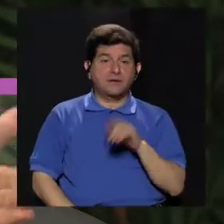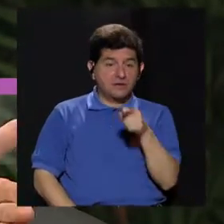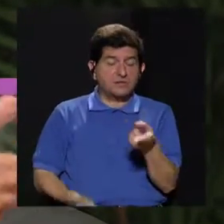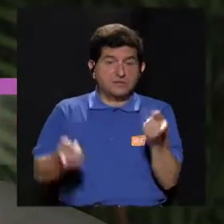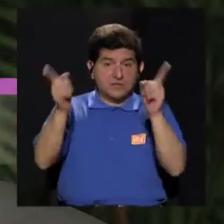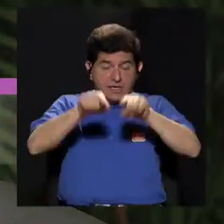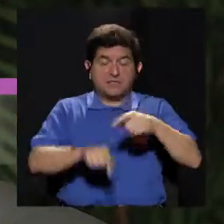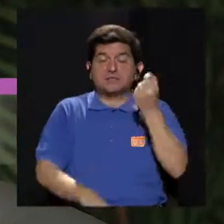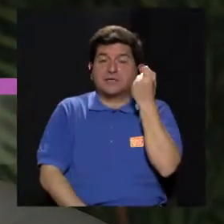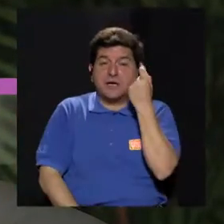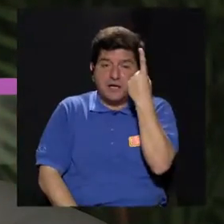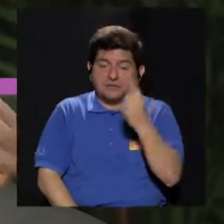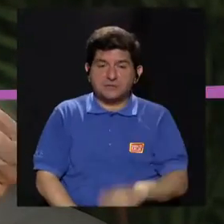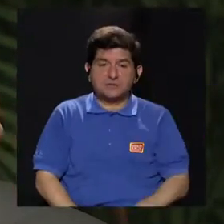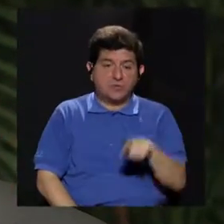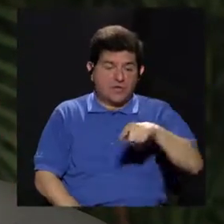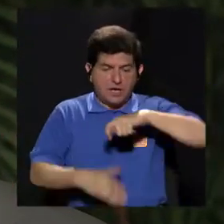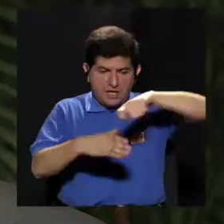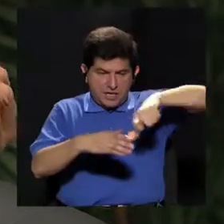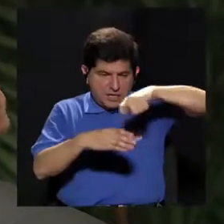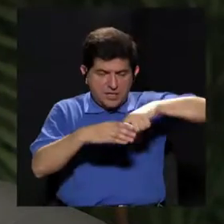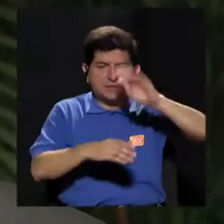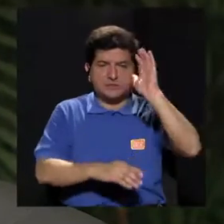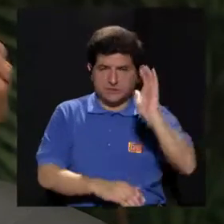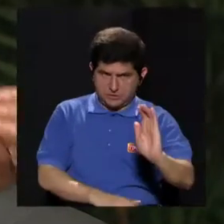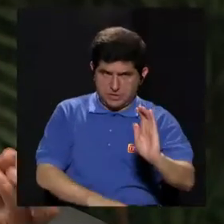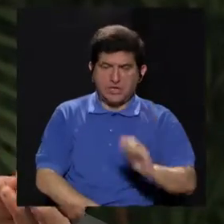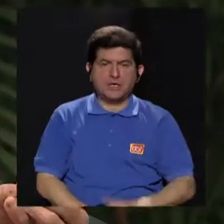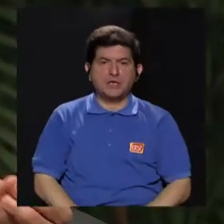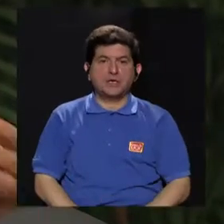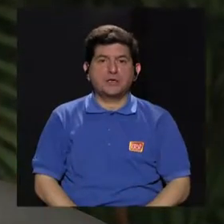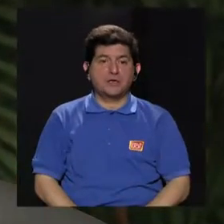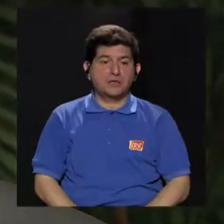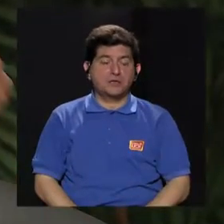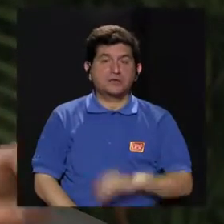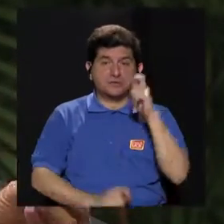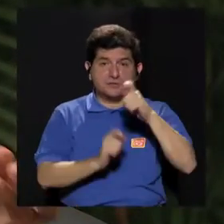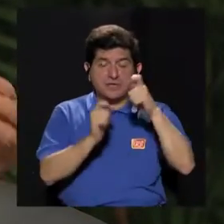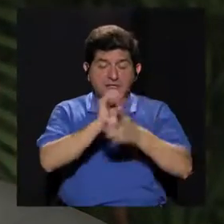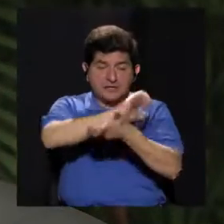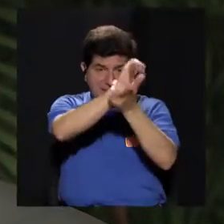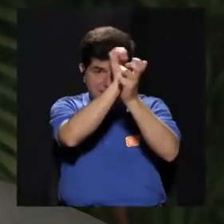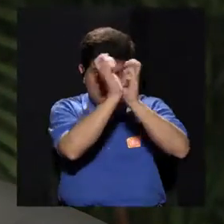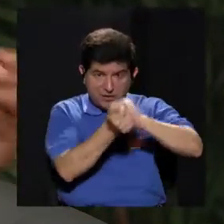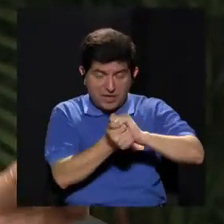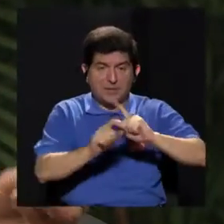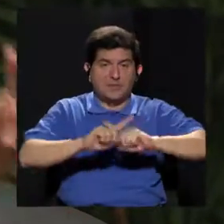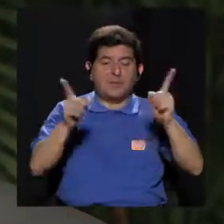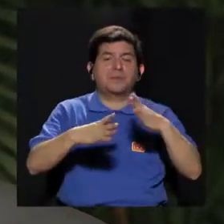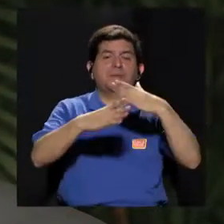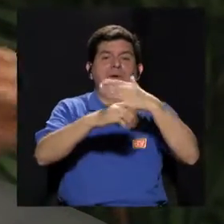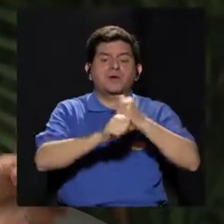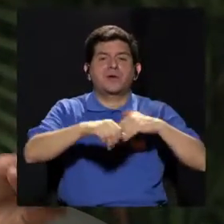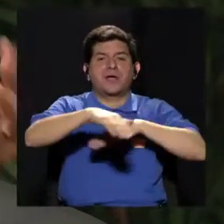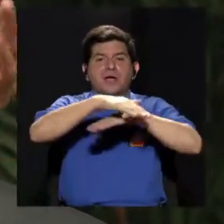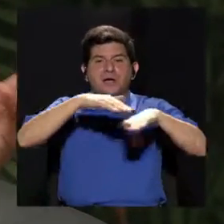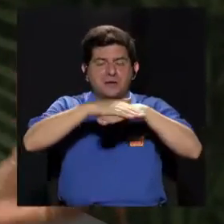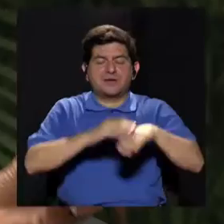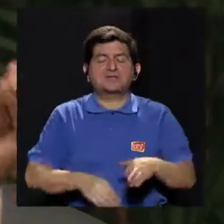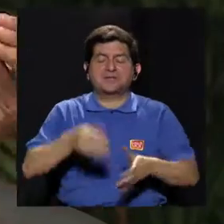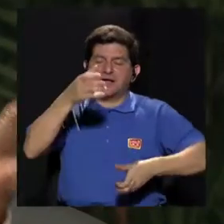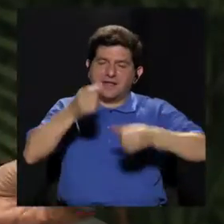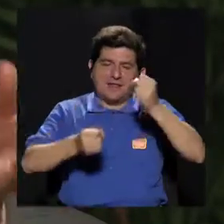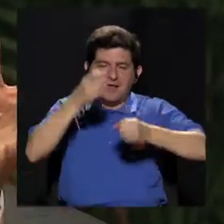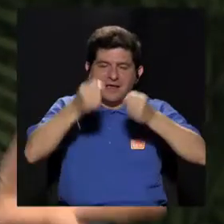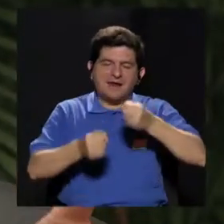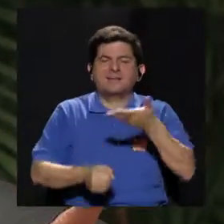aquí quiero que me entiendan que las fórmulas infantiles son fórmulas modificadas, pero hechas a